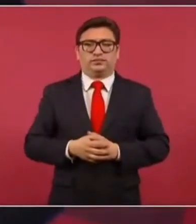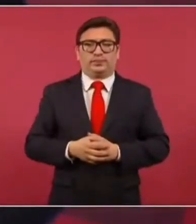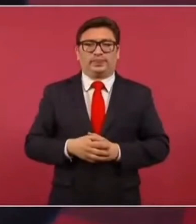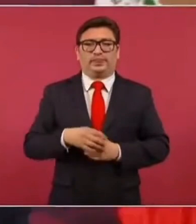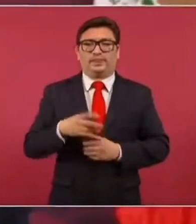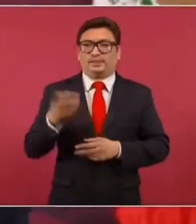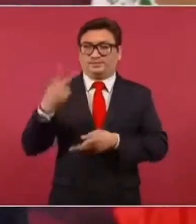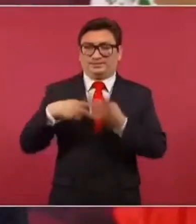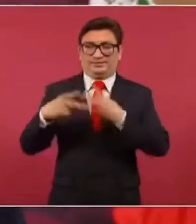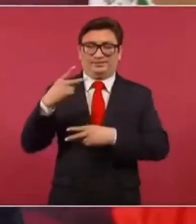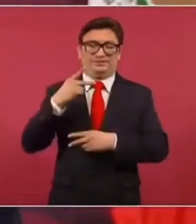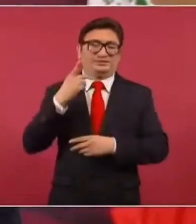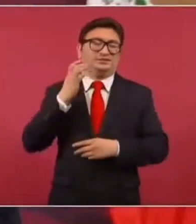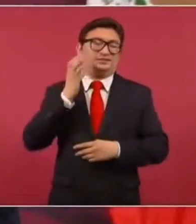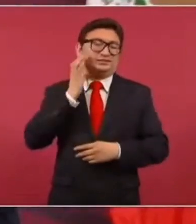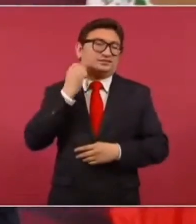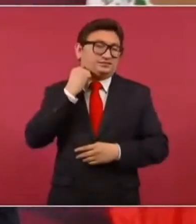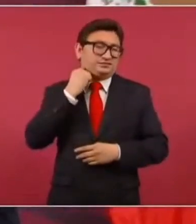que vinieron,